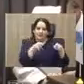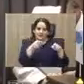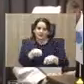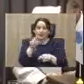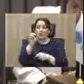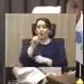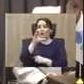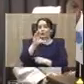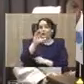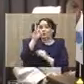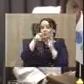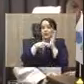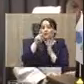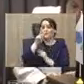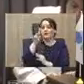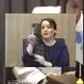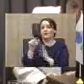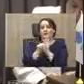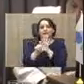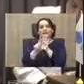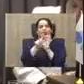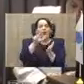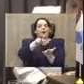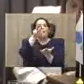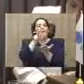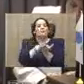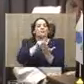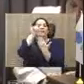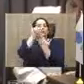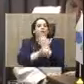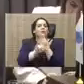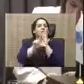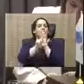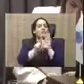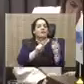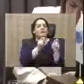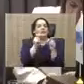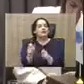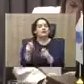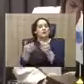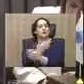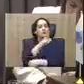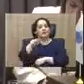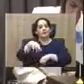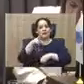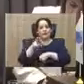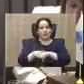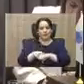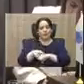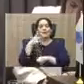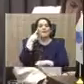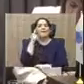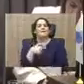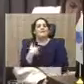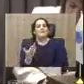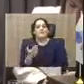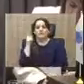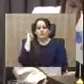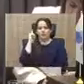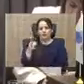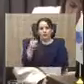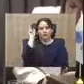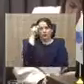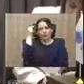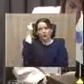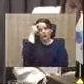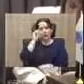Legislativa aprueba un proyecto de ley presentado por Nueva República, dicho sea de paso, para obligar al gobierno a instalar estos